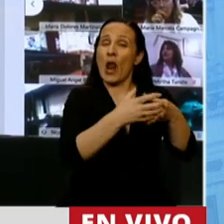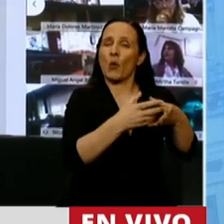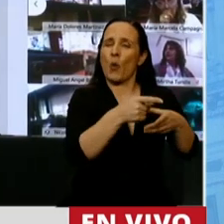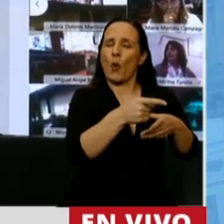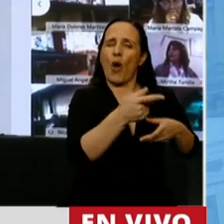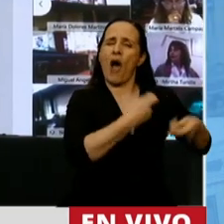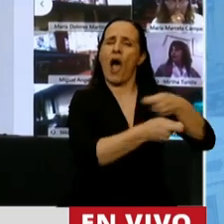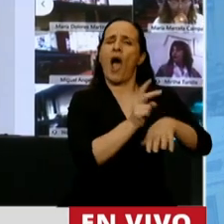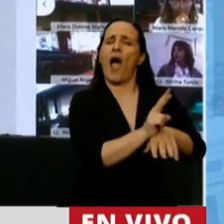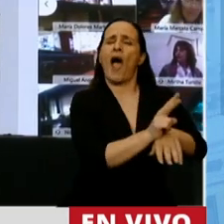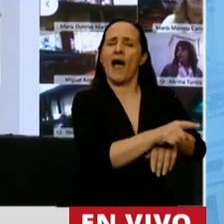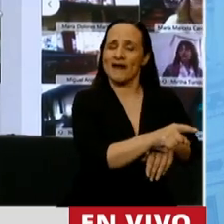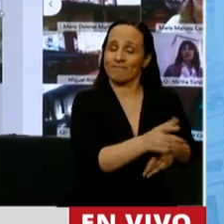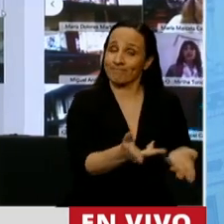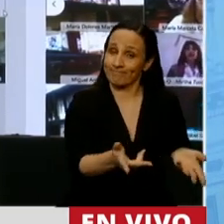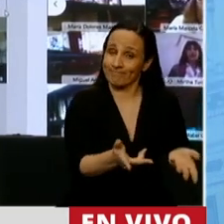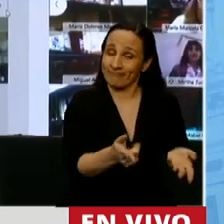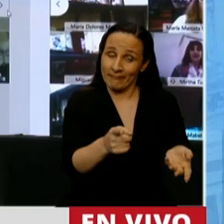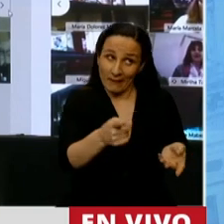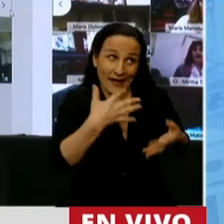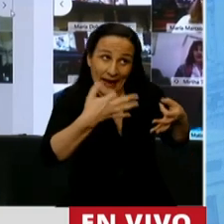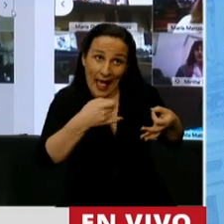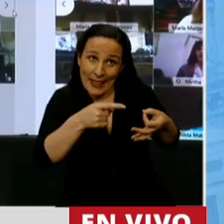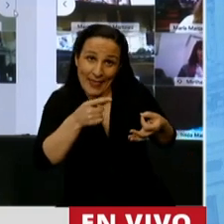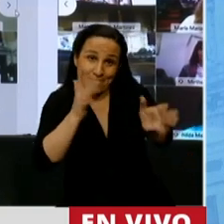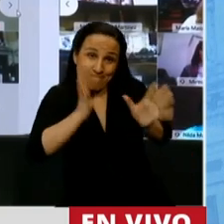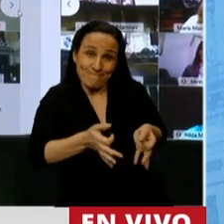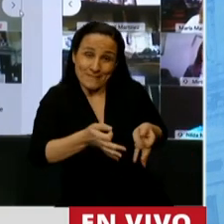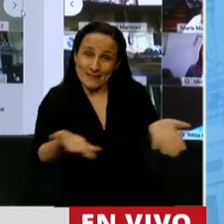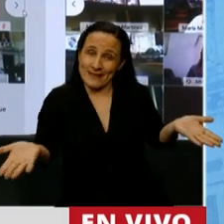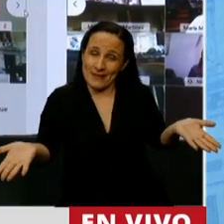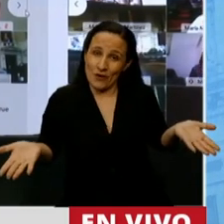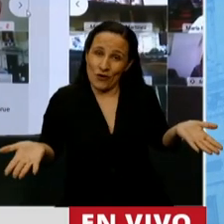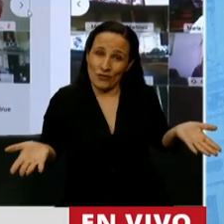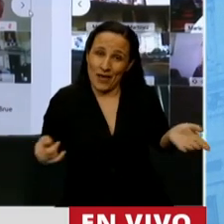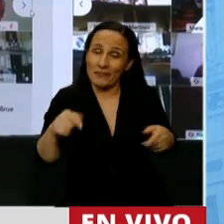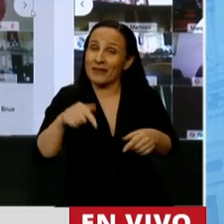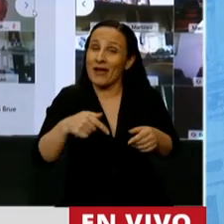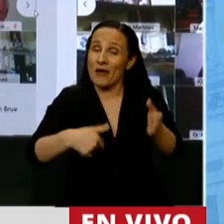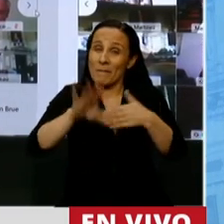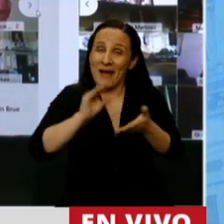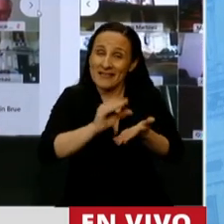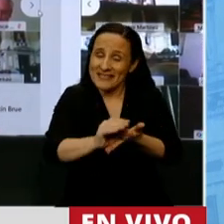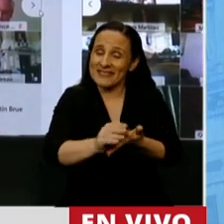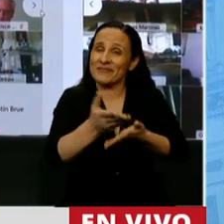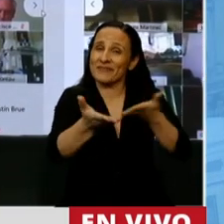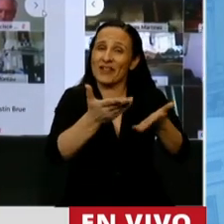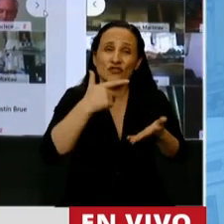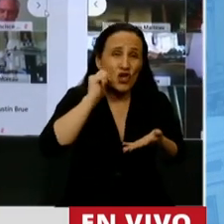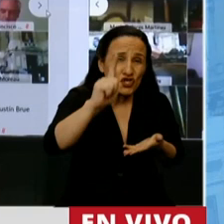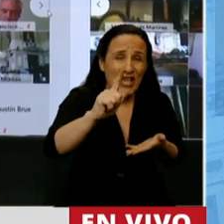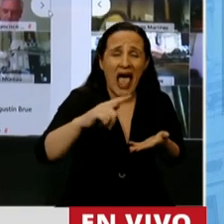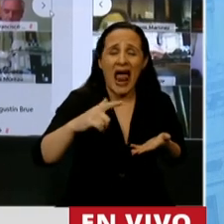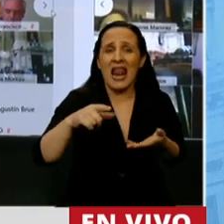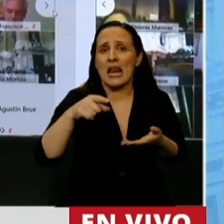Dios que todo lo arregla, la realidad les ha dado una respuesta contundente. Por eso el gasto destinado a servicios sociales, que va a